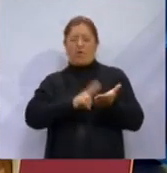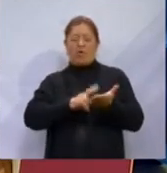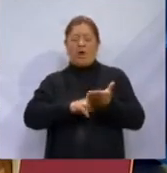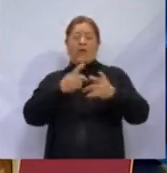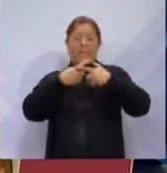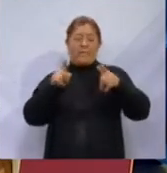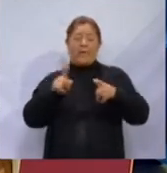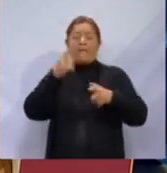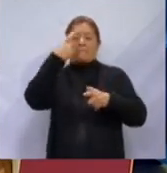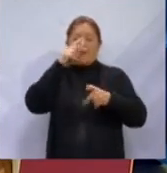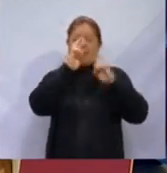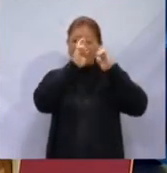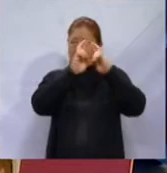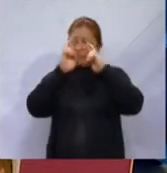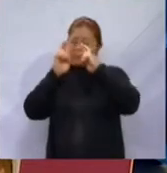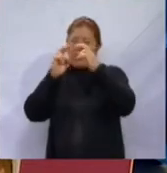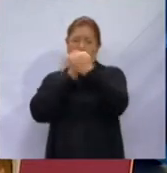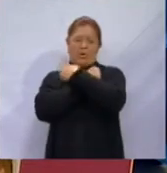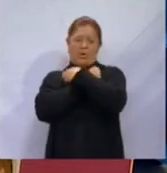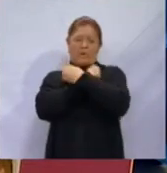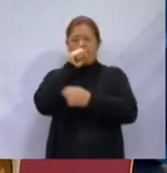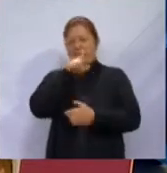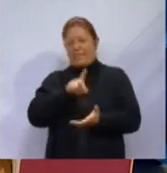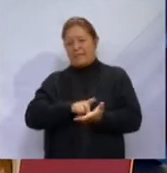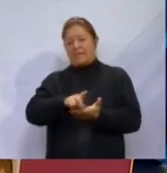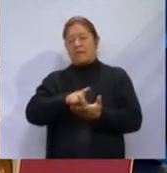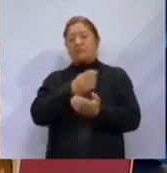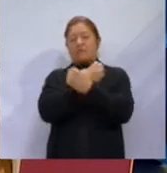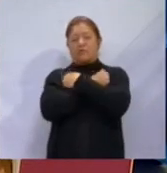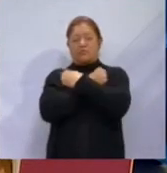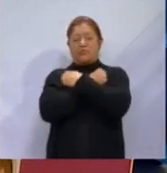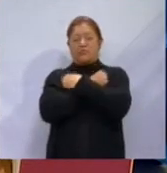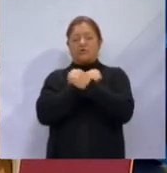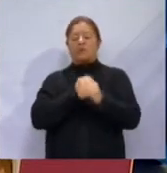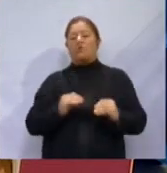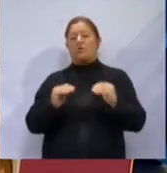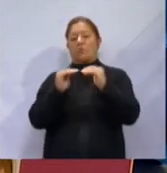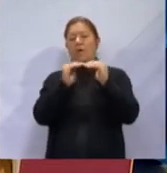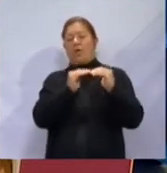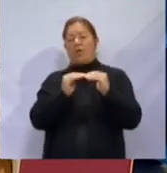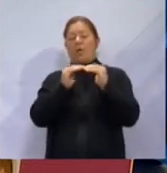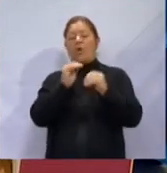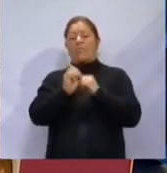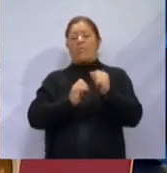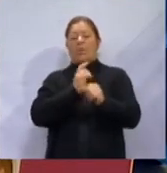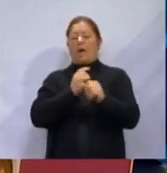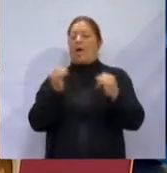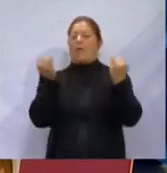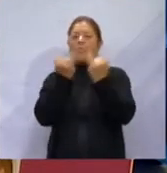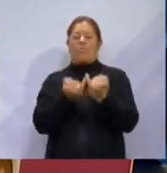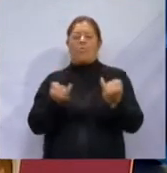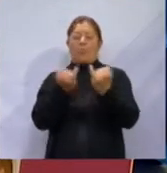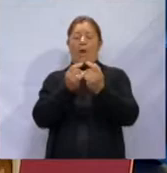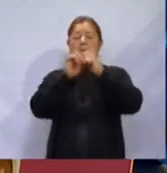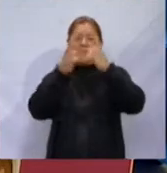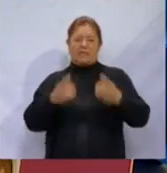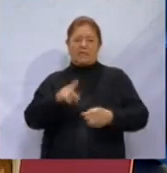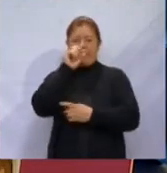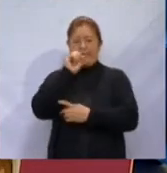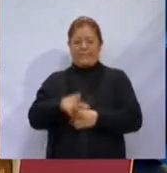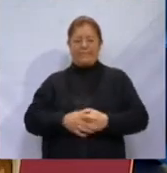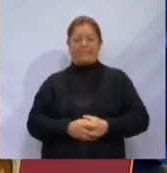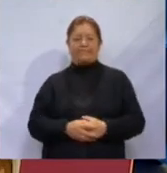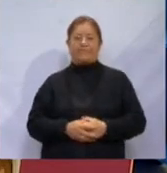al respeto a la educación y al derecho de una educación con igual de oportunidades y desarrollo. Así es,